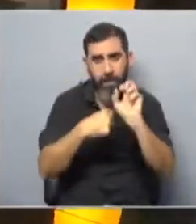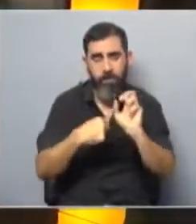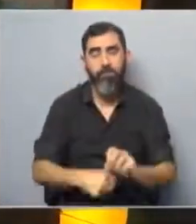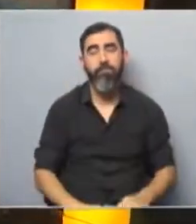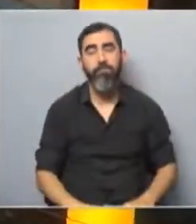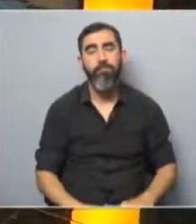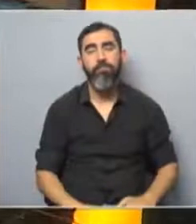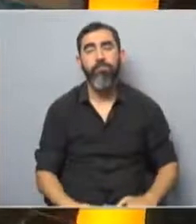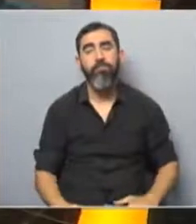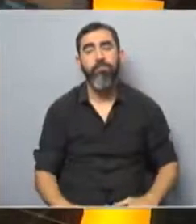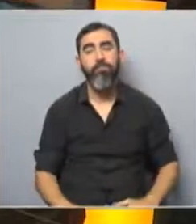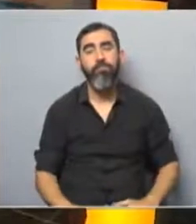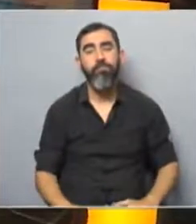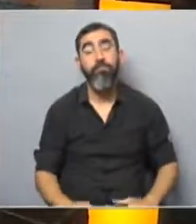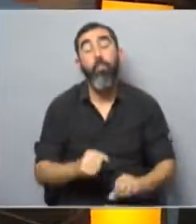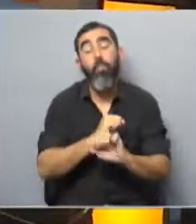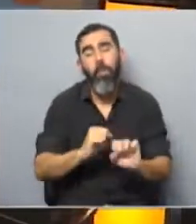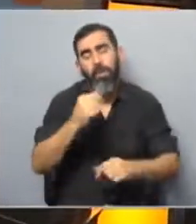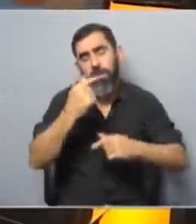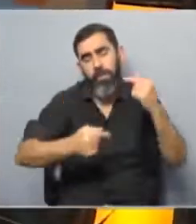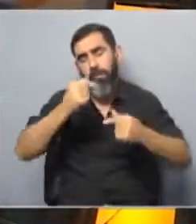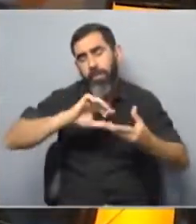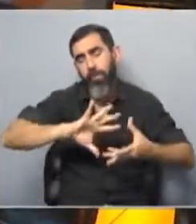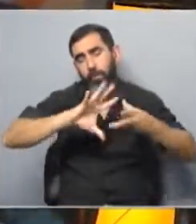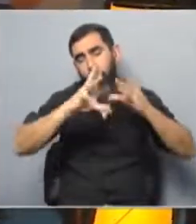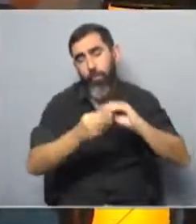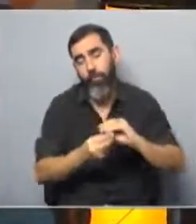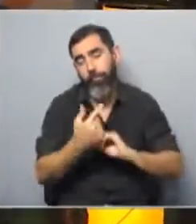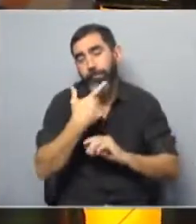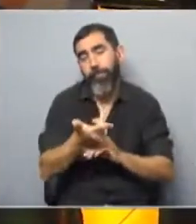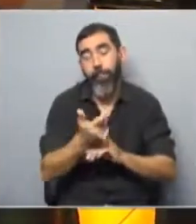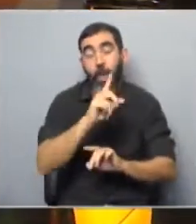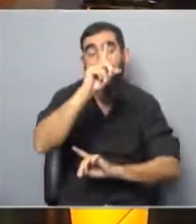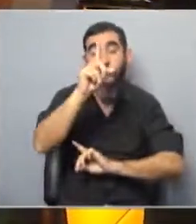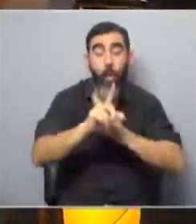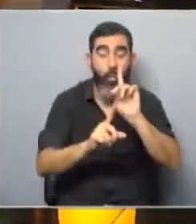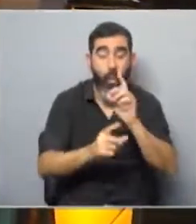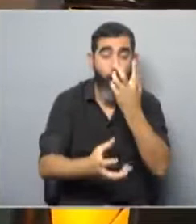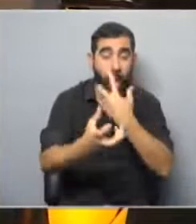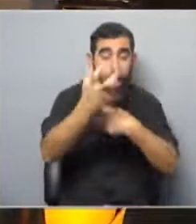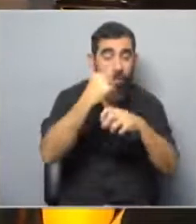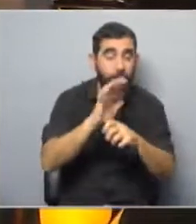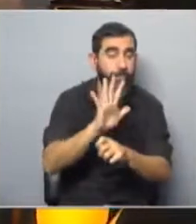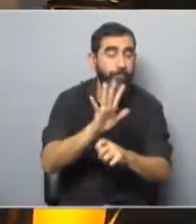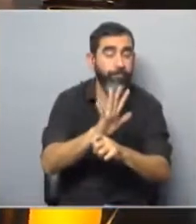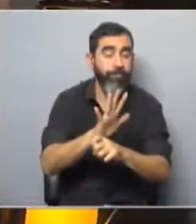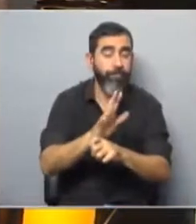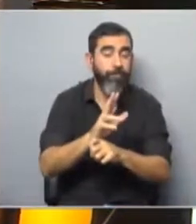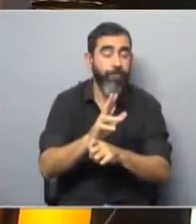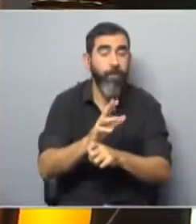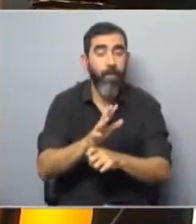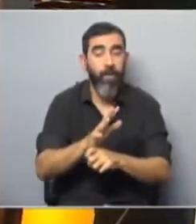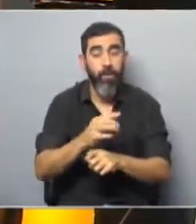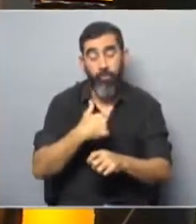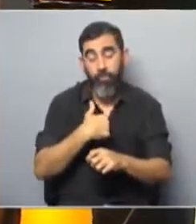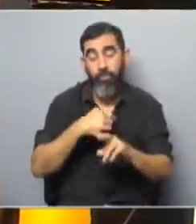por predominar? Y puede ser de múltiples formas, ¿no? Hay especies que, por ejemplo, que compiten no sé, por ejemplo, yo trabajo más